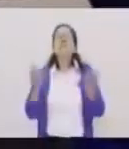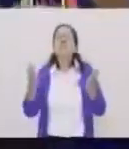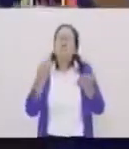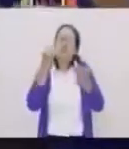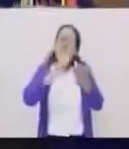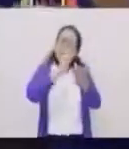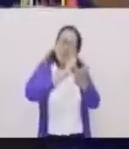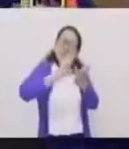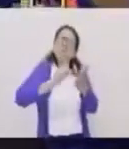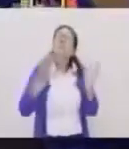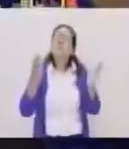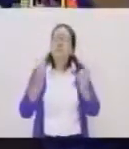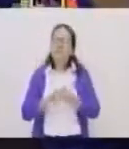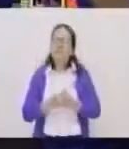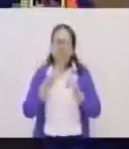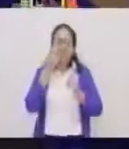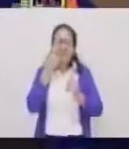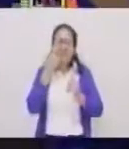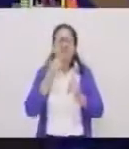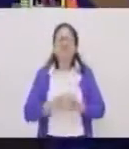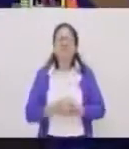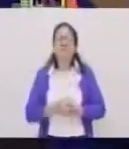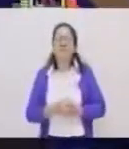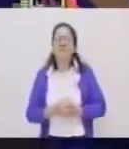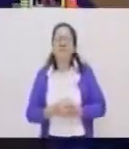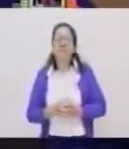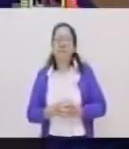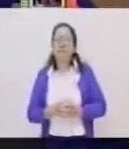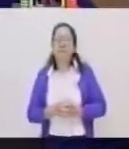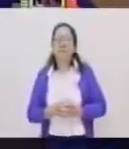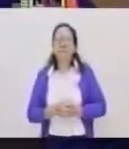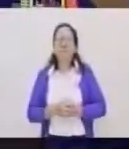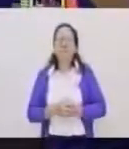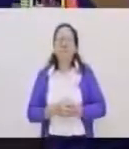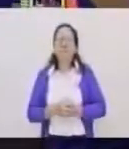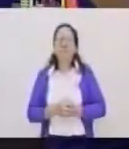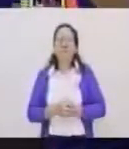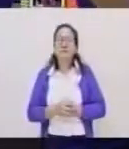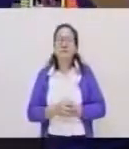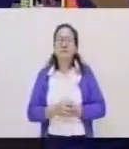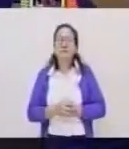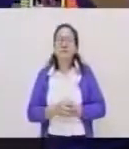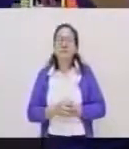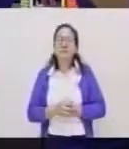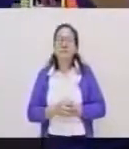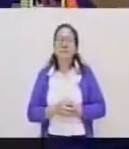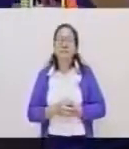144 centímetros. Lo vamos a representar de la siguiente manera.